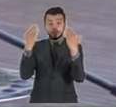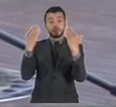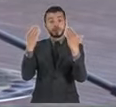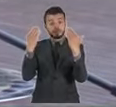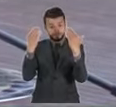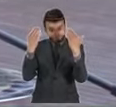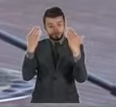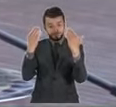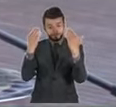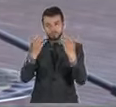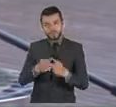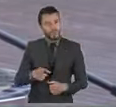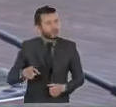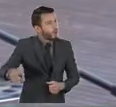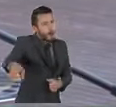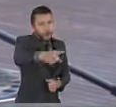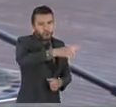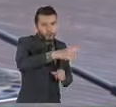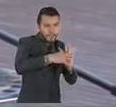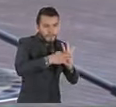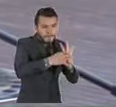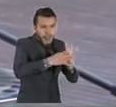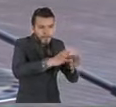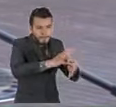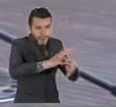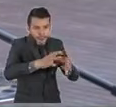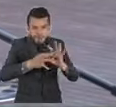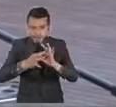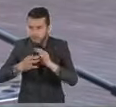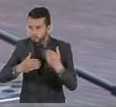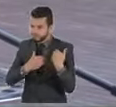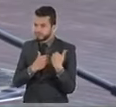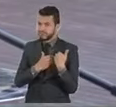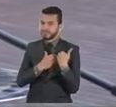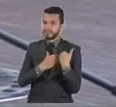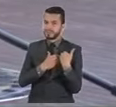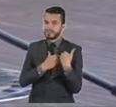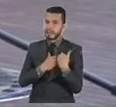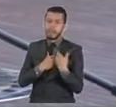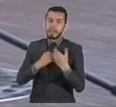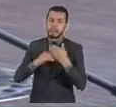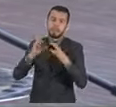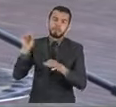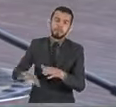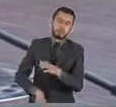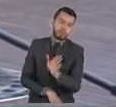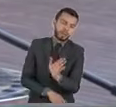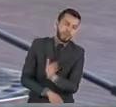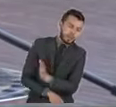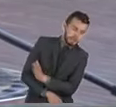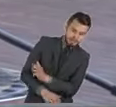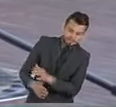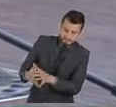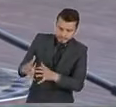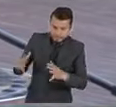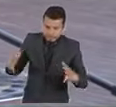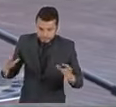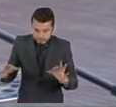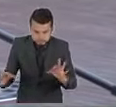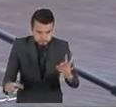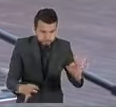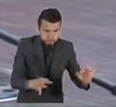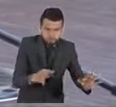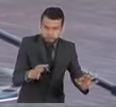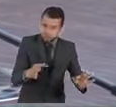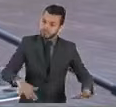compromiso de todos los actores de la cadena, vamos a lograr cerrar el círculo y efectivamente tener un planeta mejor y una vida